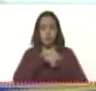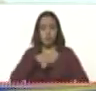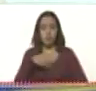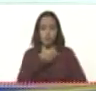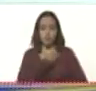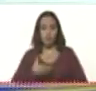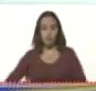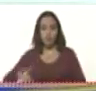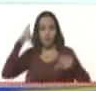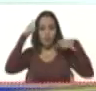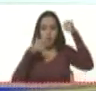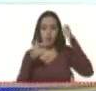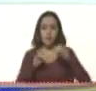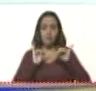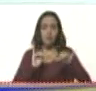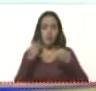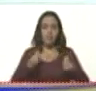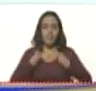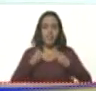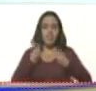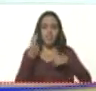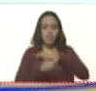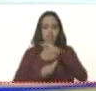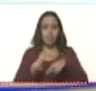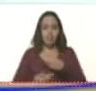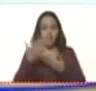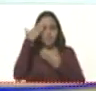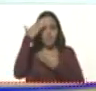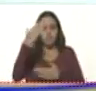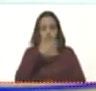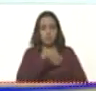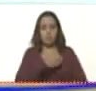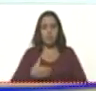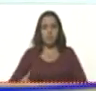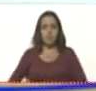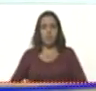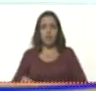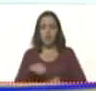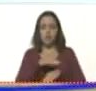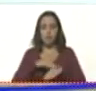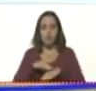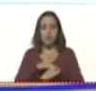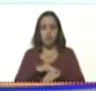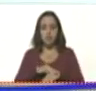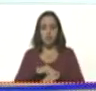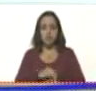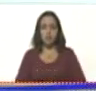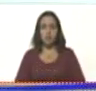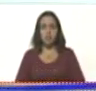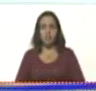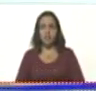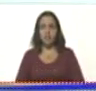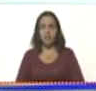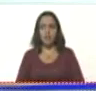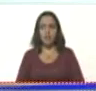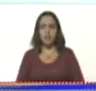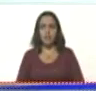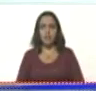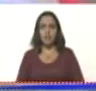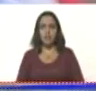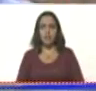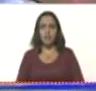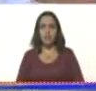es la vida de esta revolución. Saludo a la presidenta de la misión José Gregorio Hernández, Zoraida